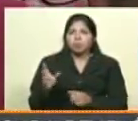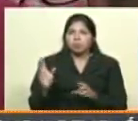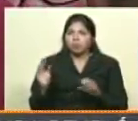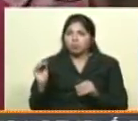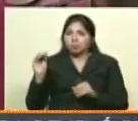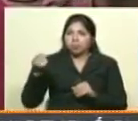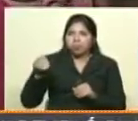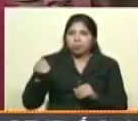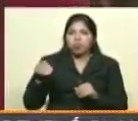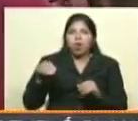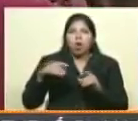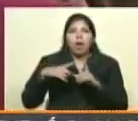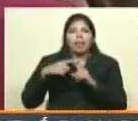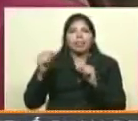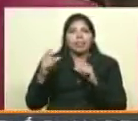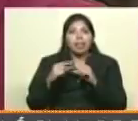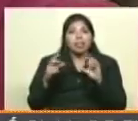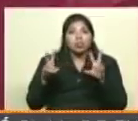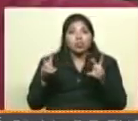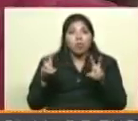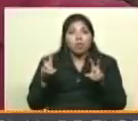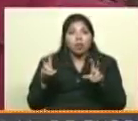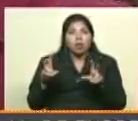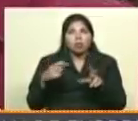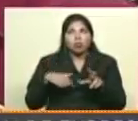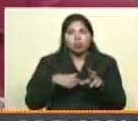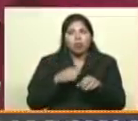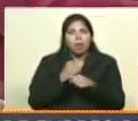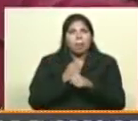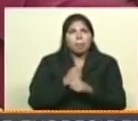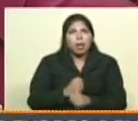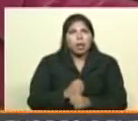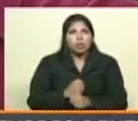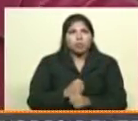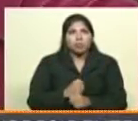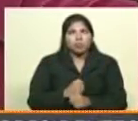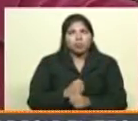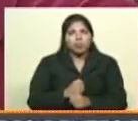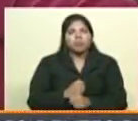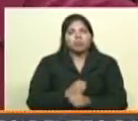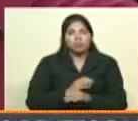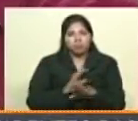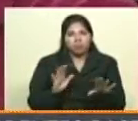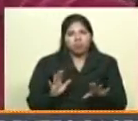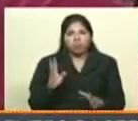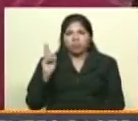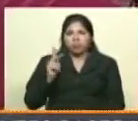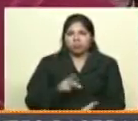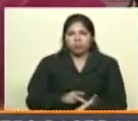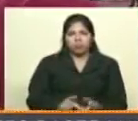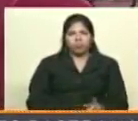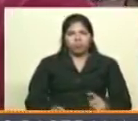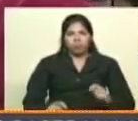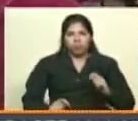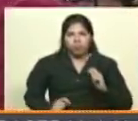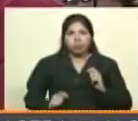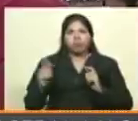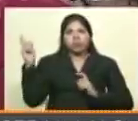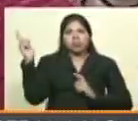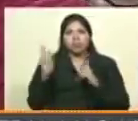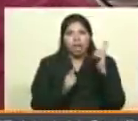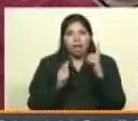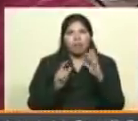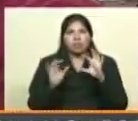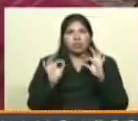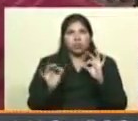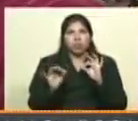octava estrella, y hubo que esperar 200 años para que llegara un bolivariano como Hugo Chávez a cumplir el